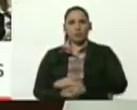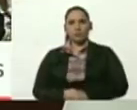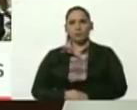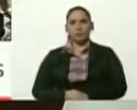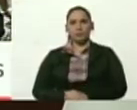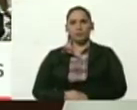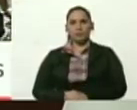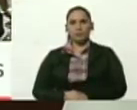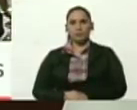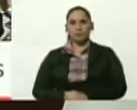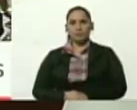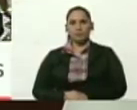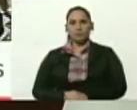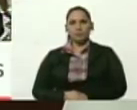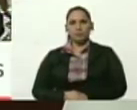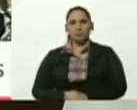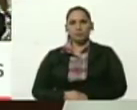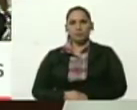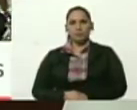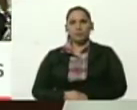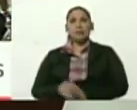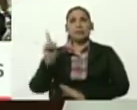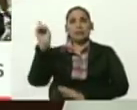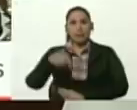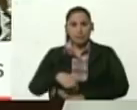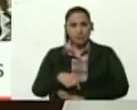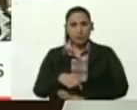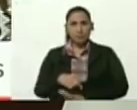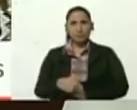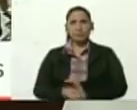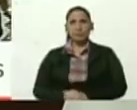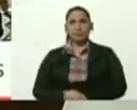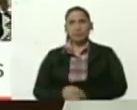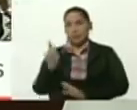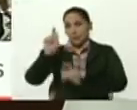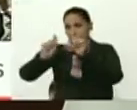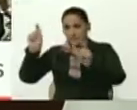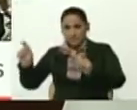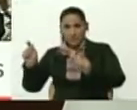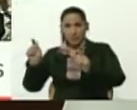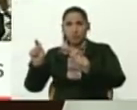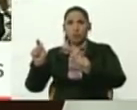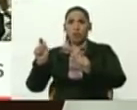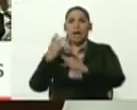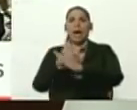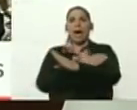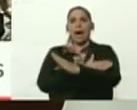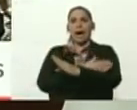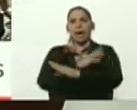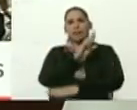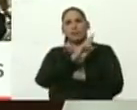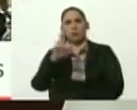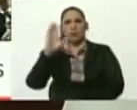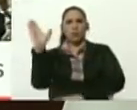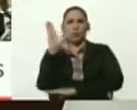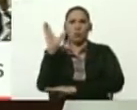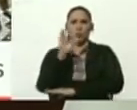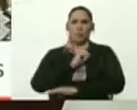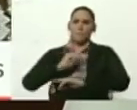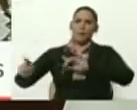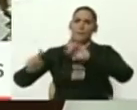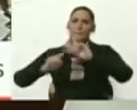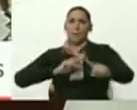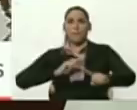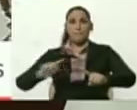de corrupción, como sus representantes ante la República de Colombia, son direccionados